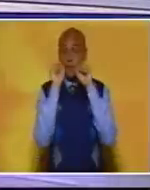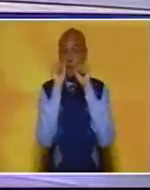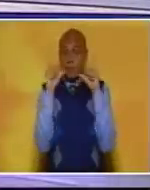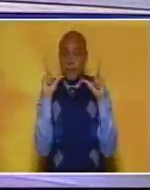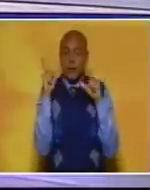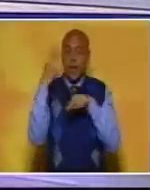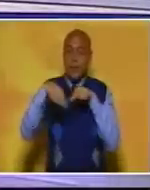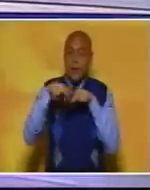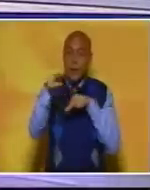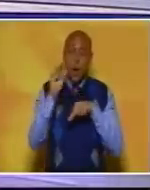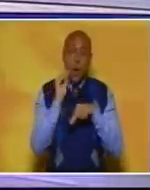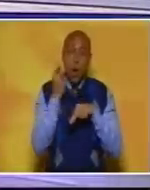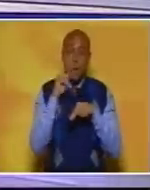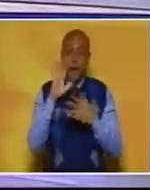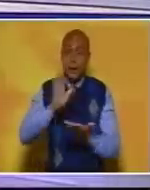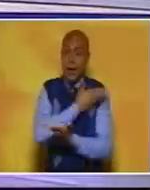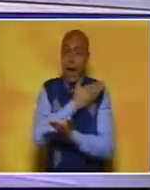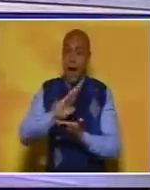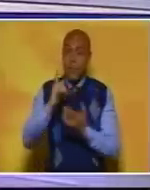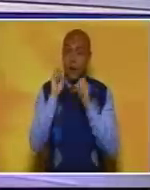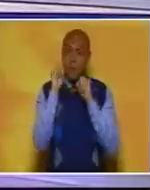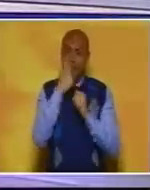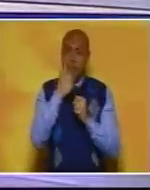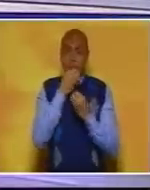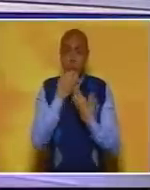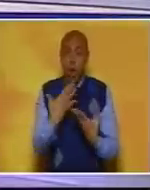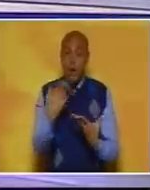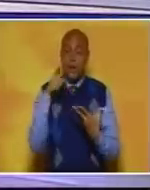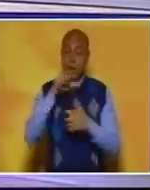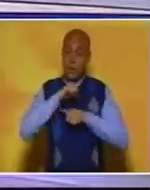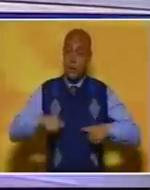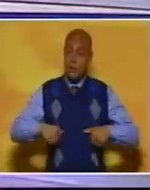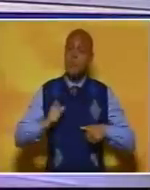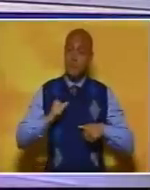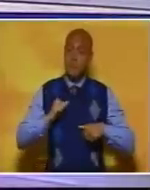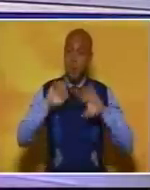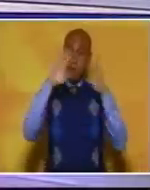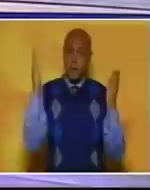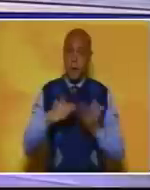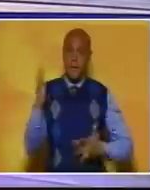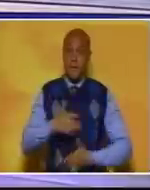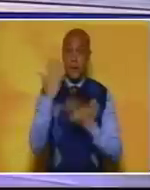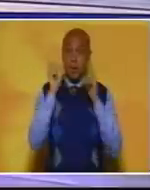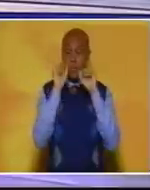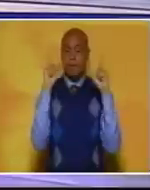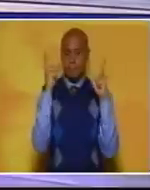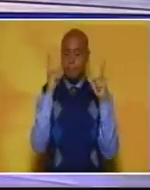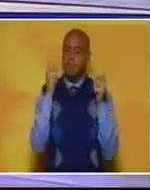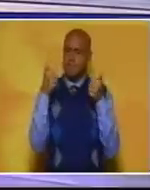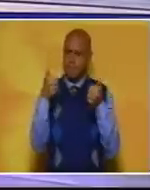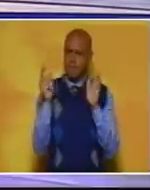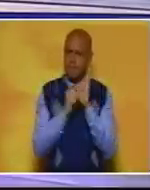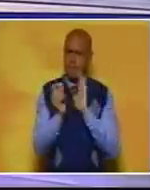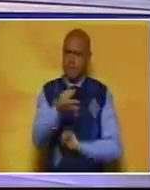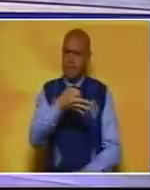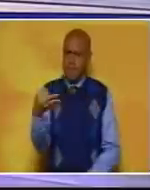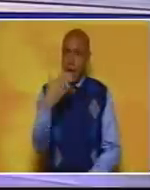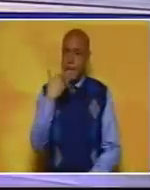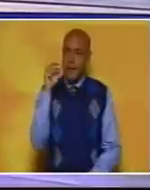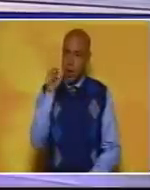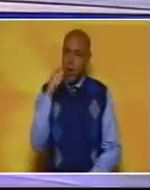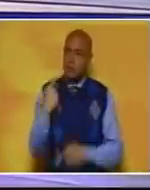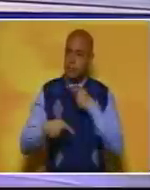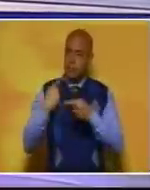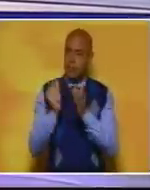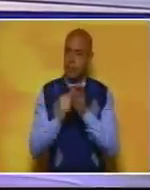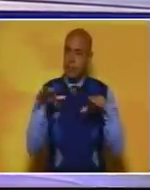Impresionante ese niño Jesús Gabriel, como canta de bello, de Acarigua para el mundo. Así es, qué bárbaro. Éxito en esta competencia y que siga